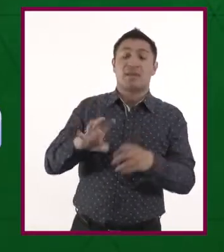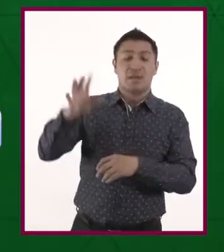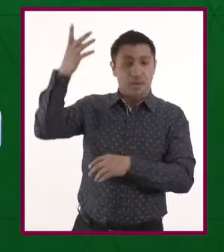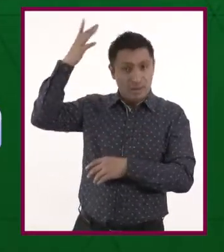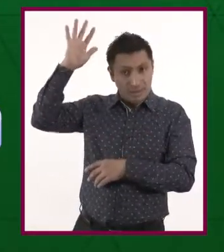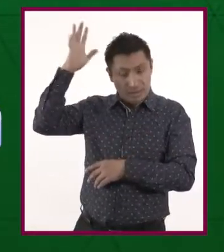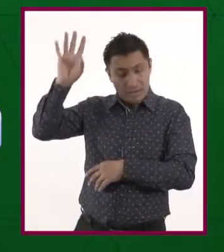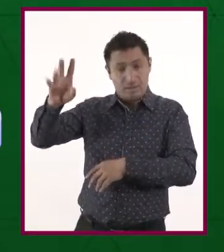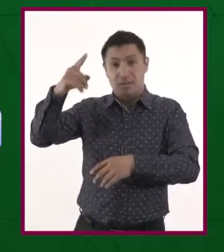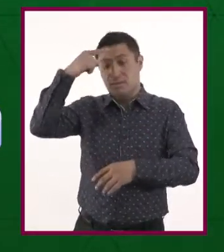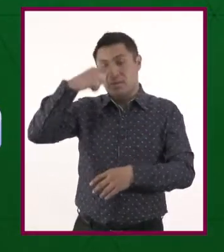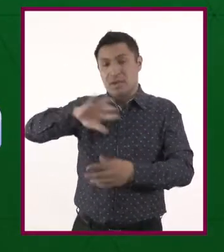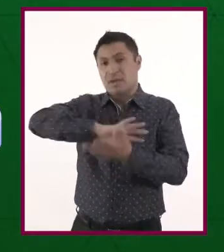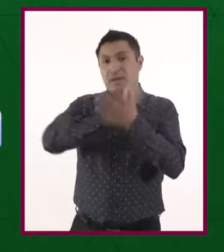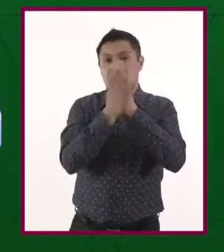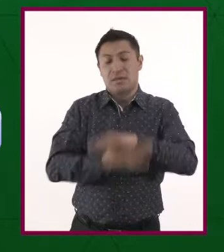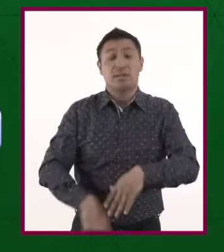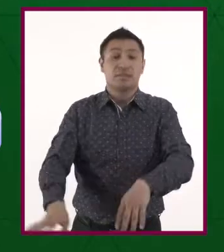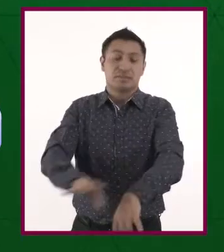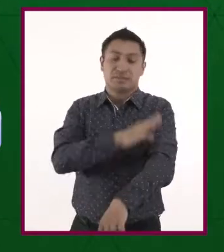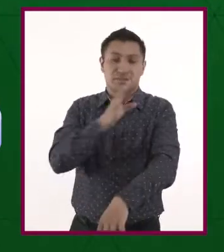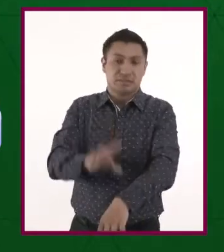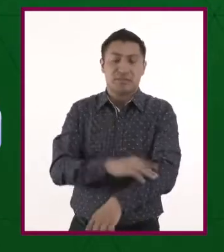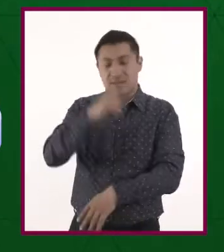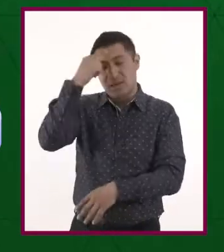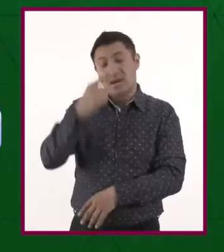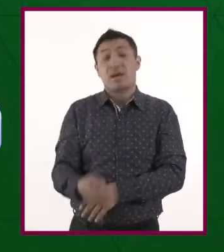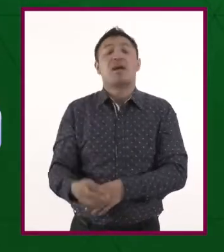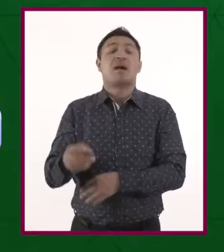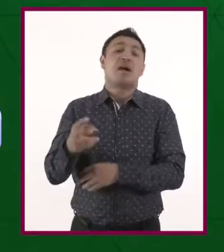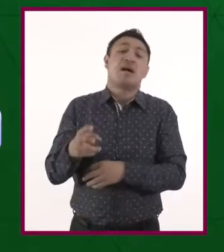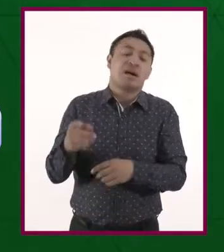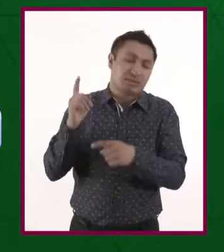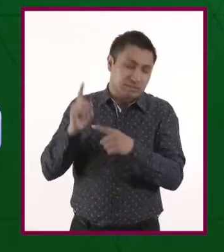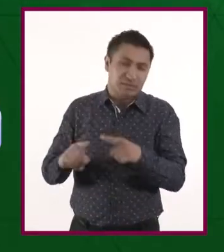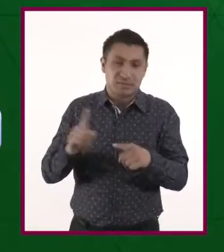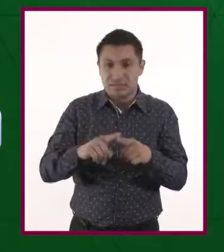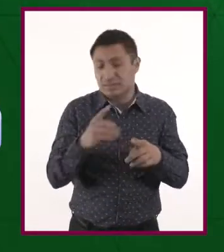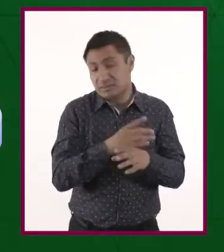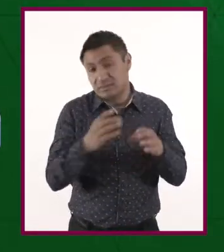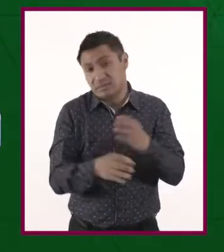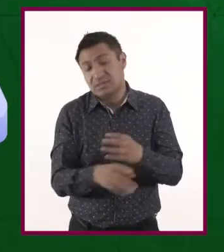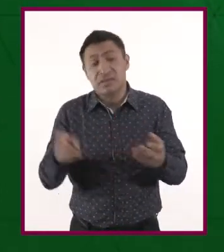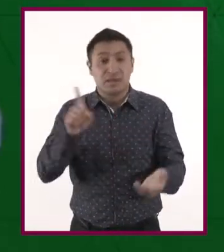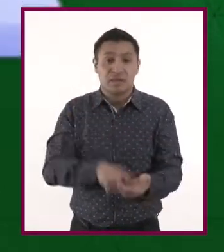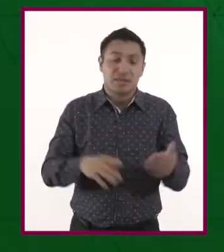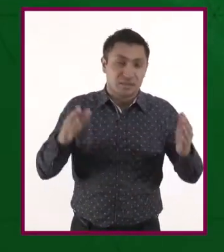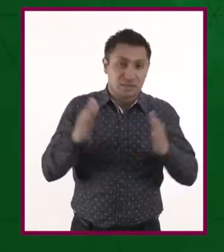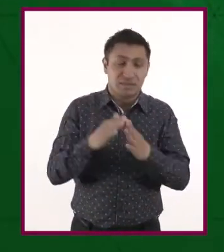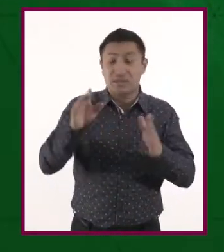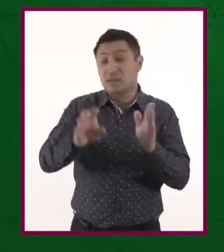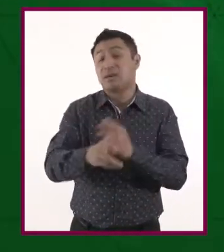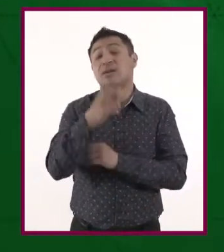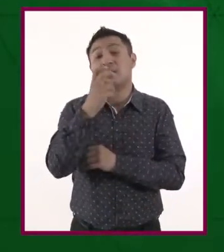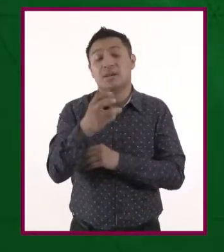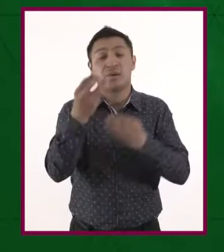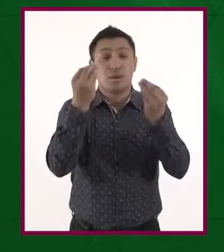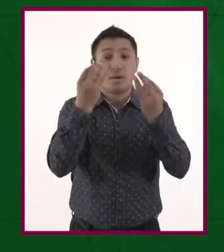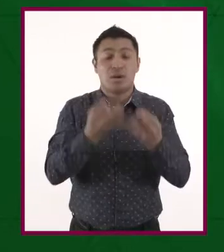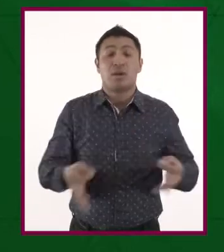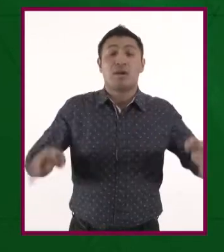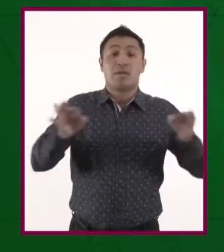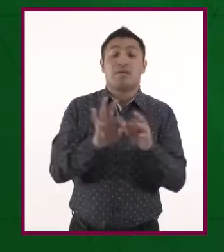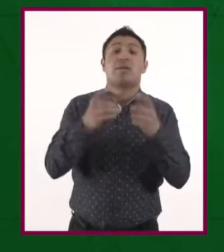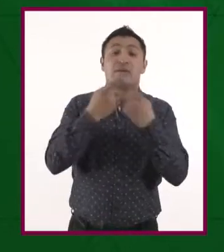para convertirla en corriente alterna, apta para alimentar distintos equipos de una vivienda. Por ello es tan importante